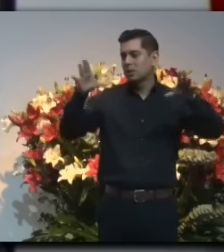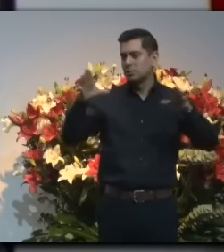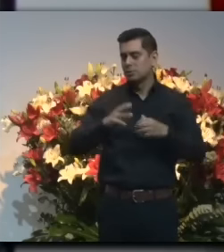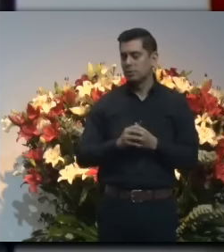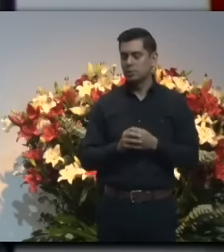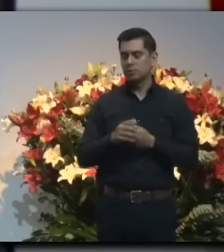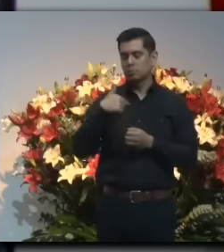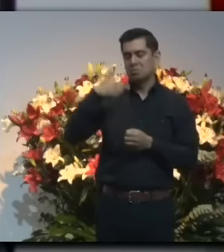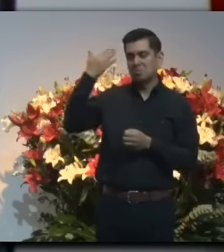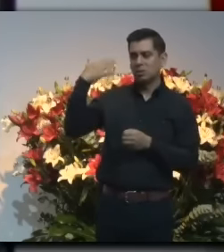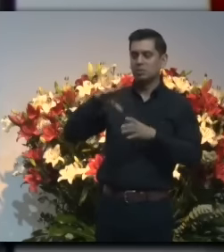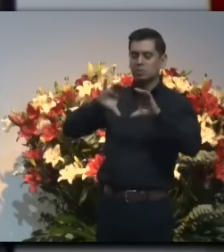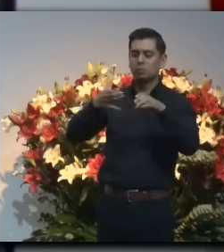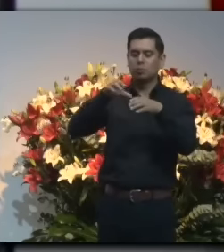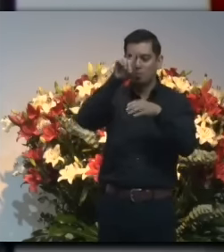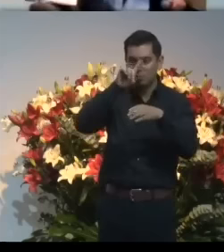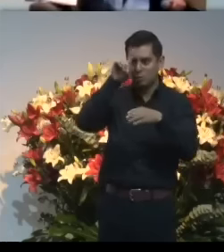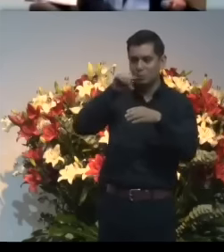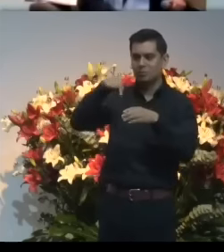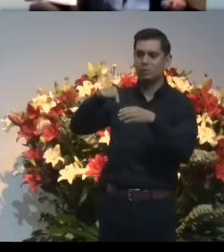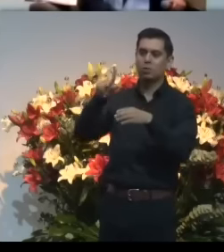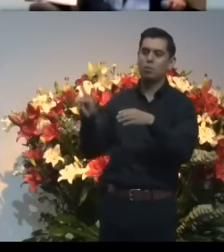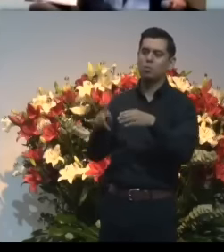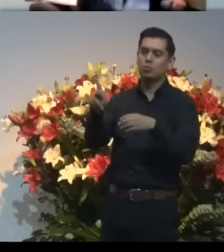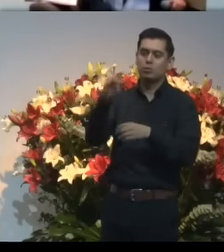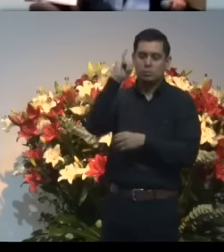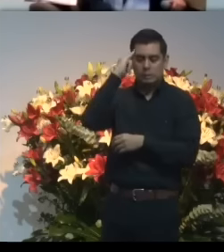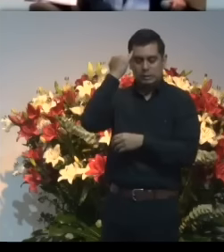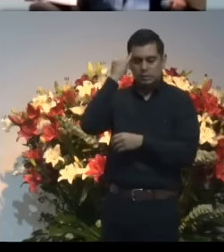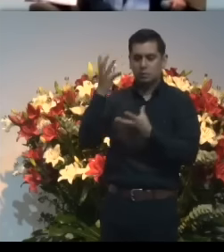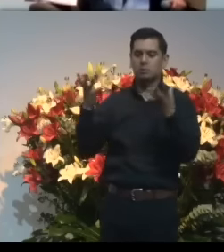pueblos indígenas, creamos 10 universidades